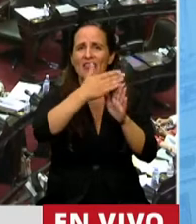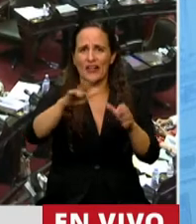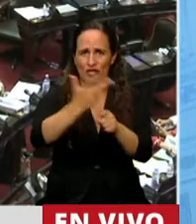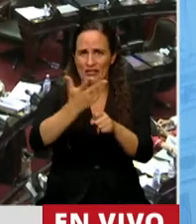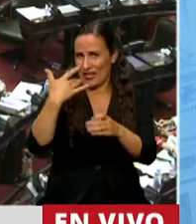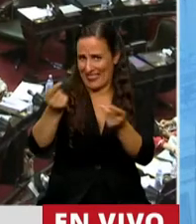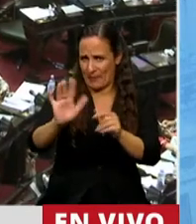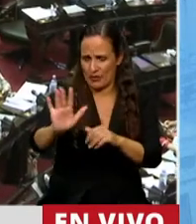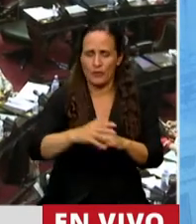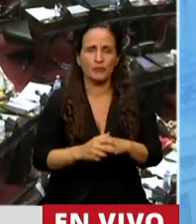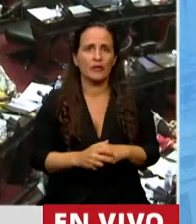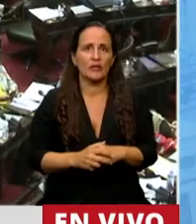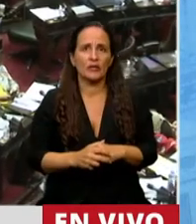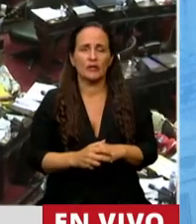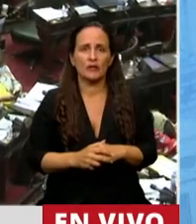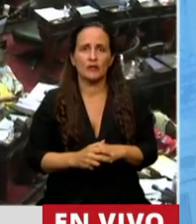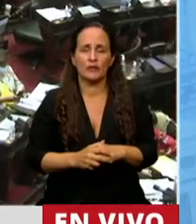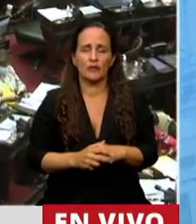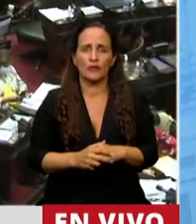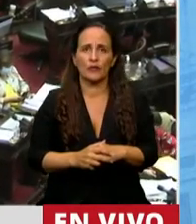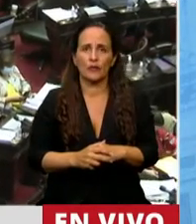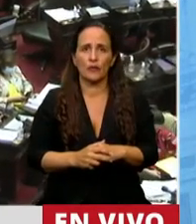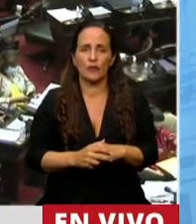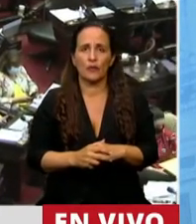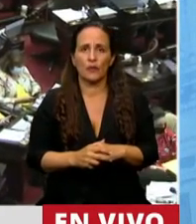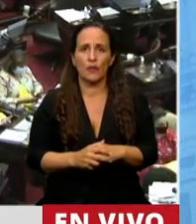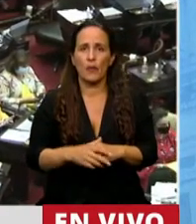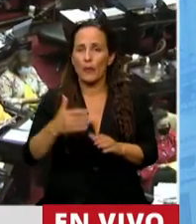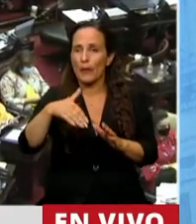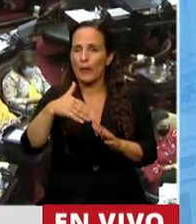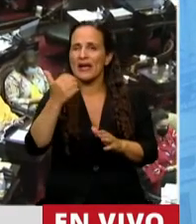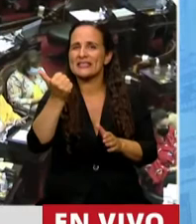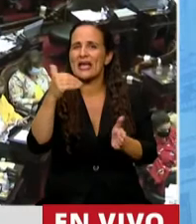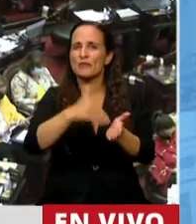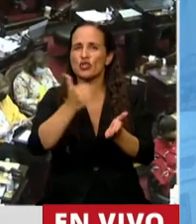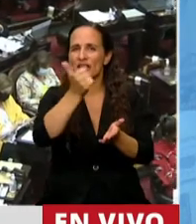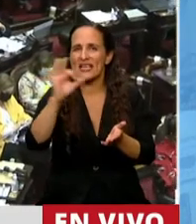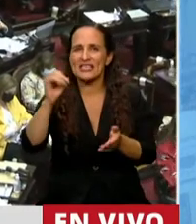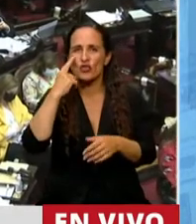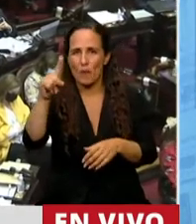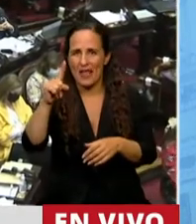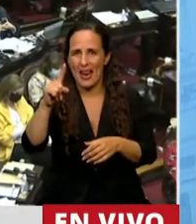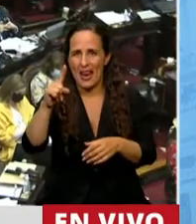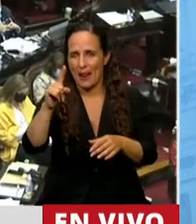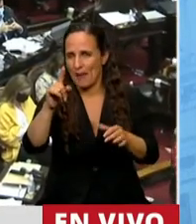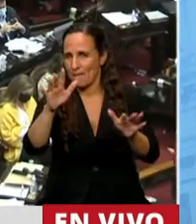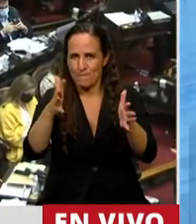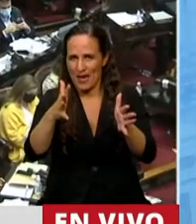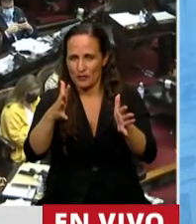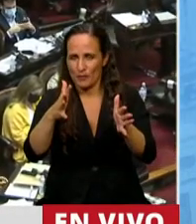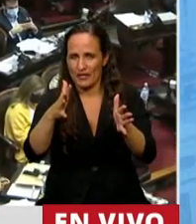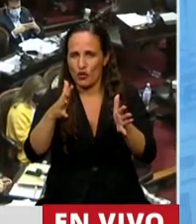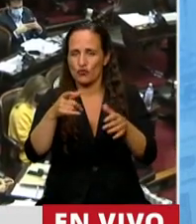que éste va a llegar a seis millones seiscientos mil más o menos